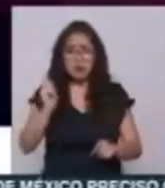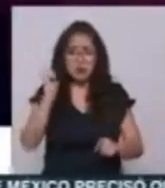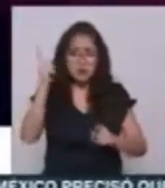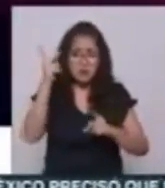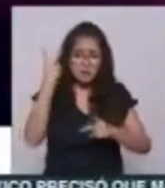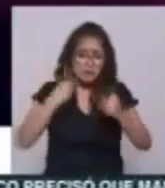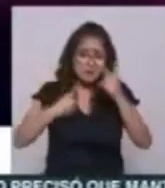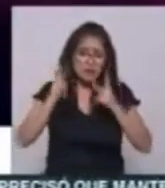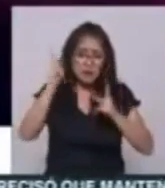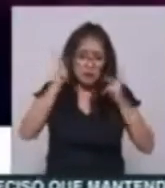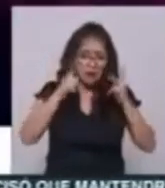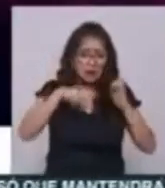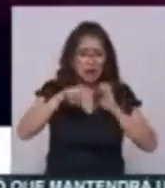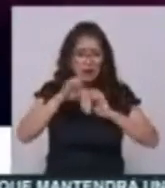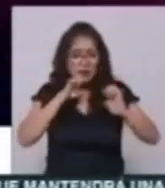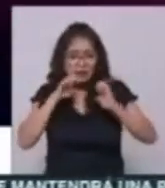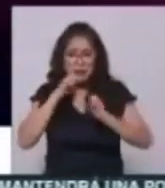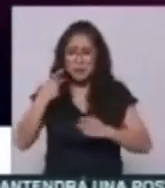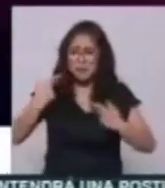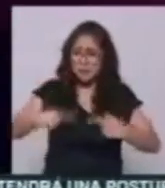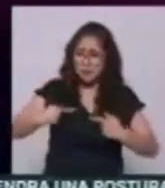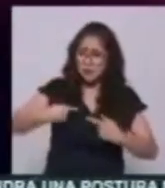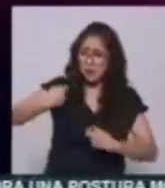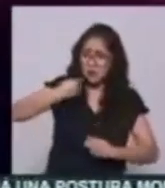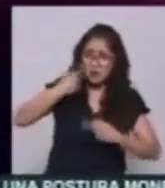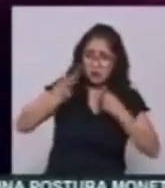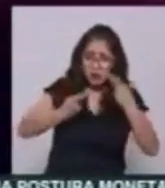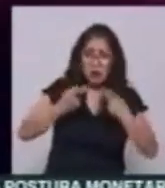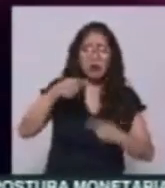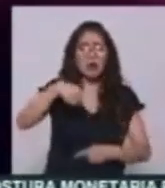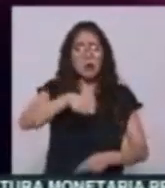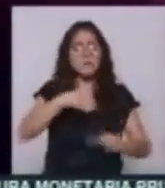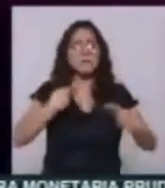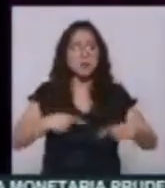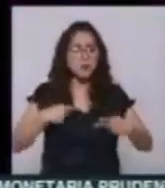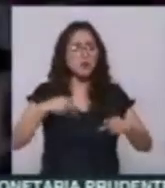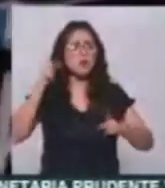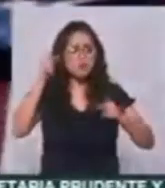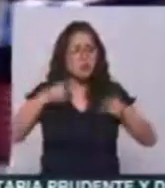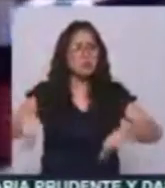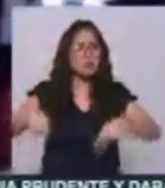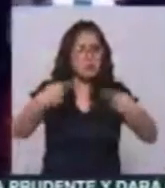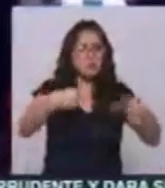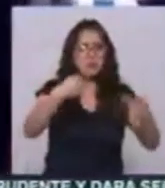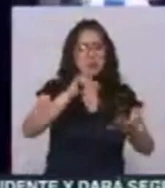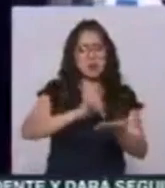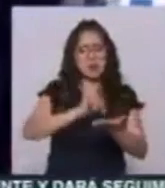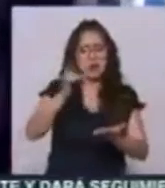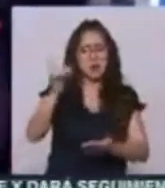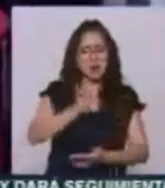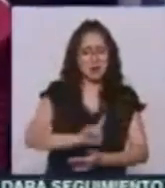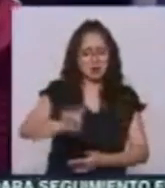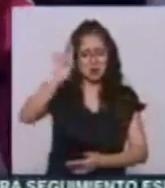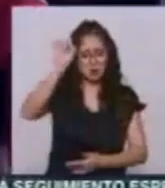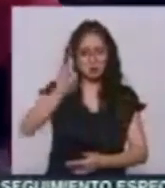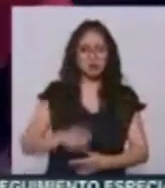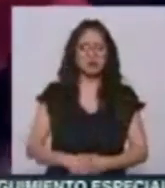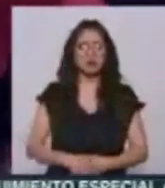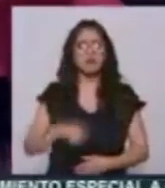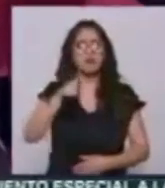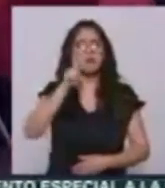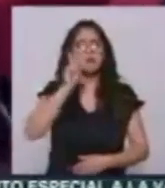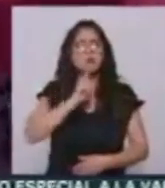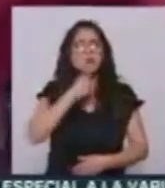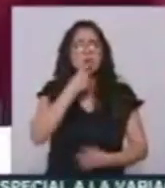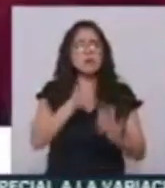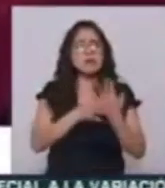Ha venido mucha gente a comprarme. He tenido buenas ventas, gracias a Dios. Doña Isidra asegura que se siente bien